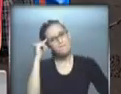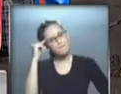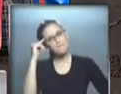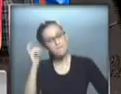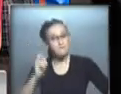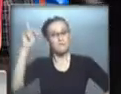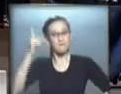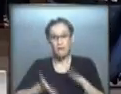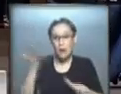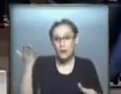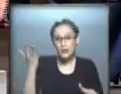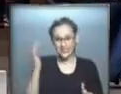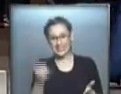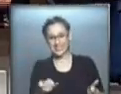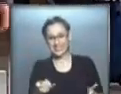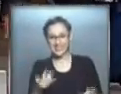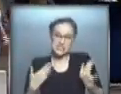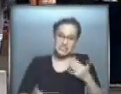vamos bueno